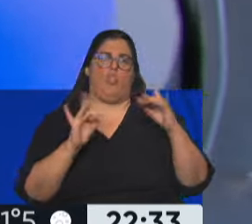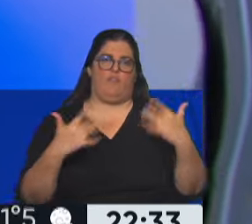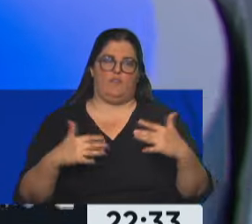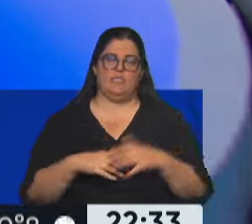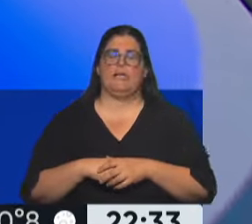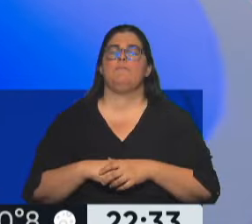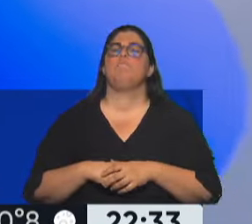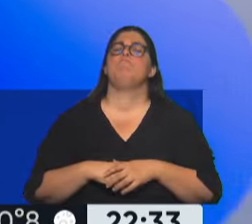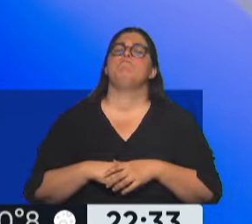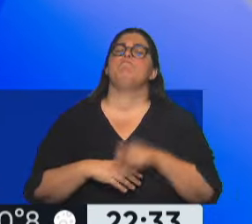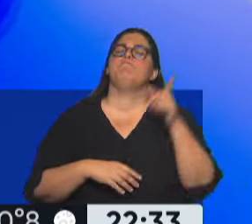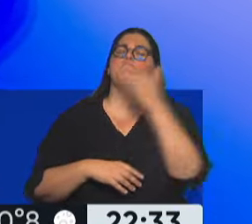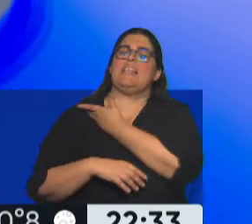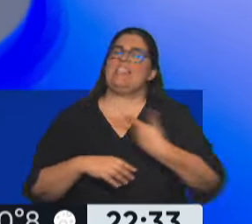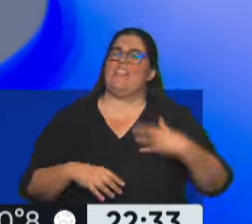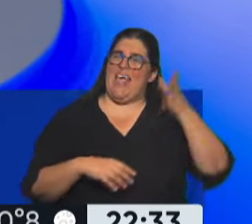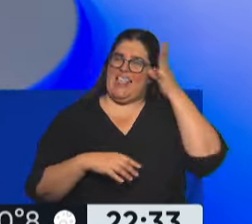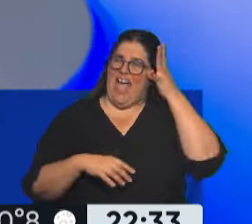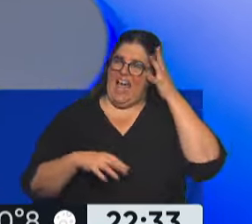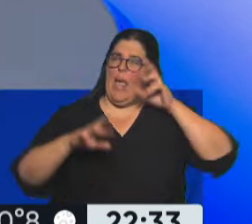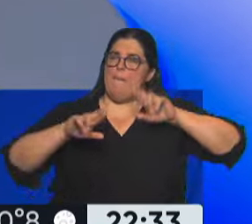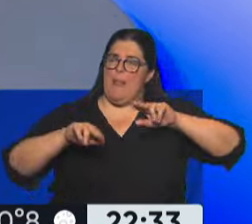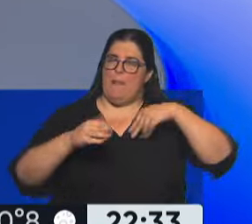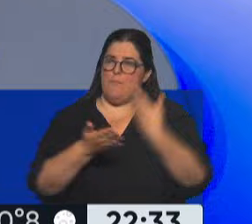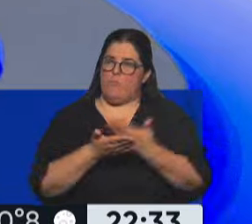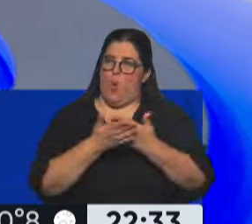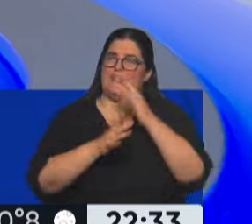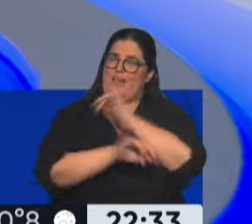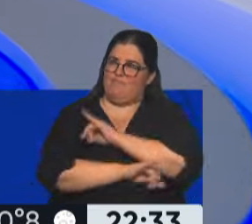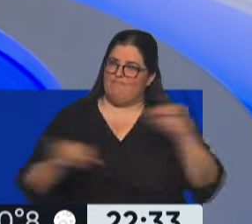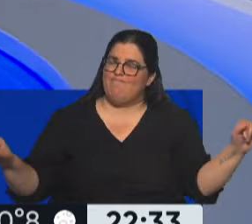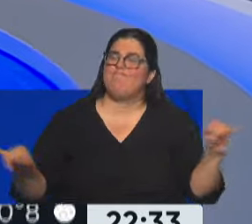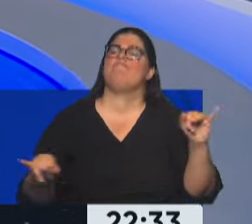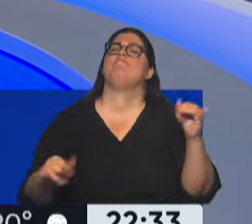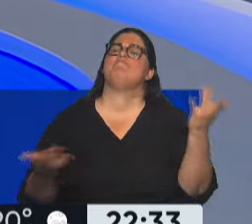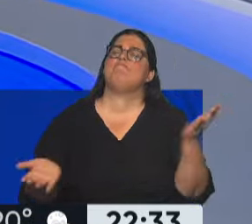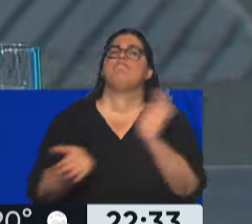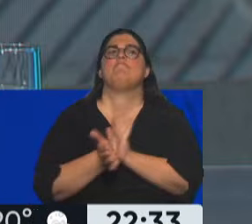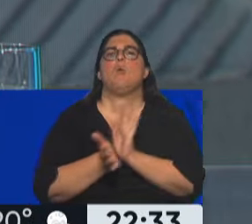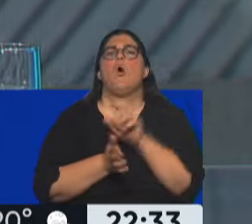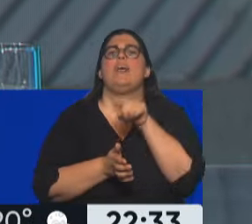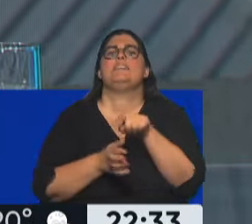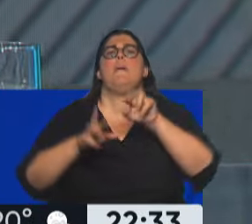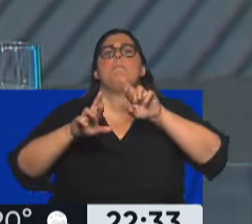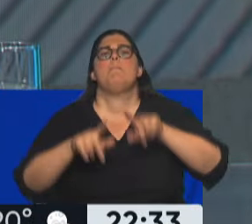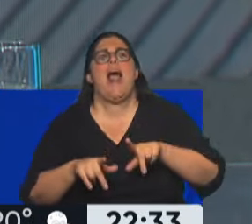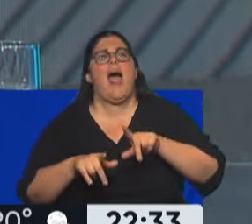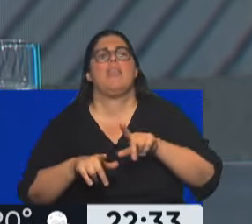plan anunciado por Meloni, ¿responde un poco a lo que entiende Meloni, que es el pensamiento